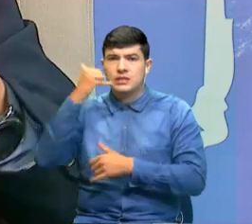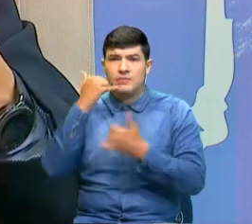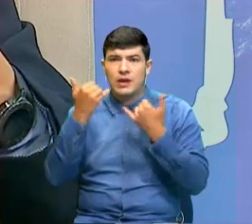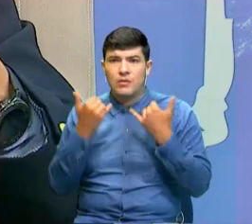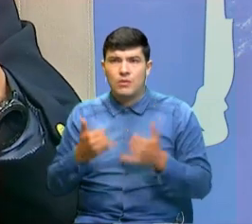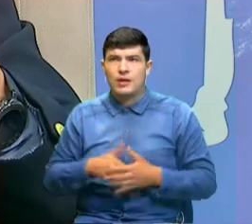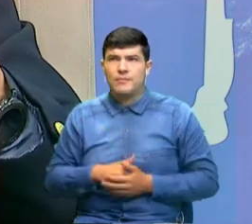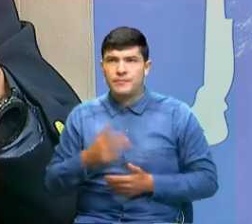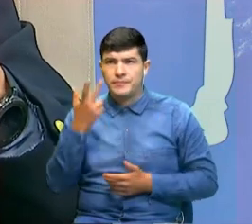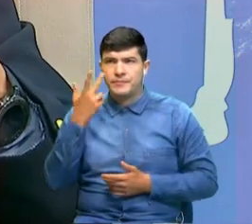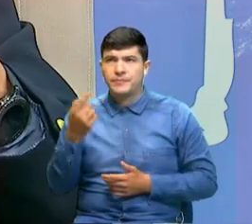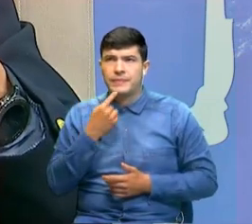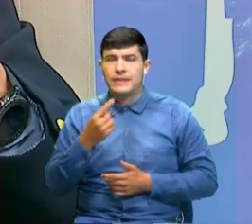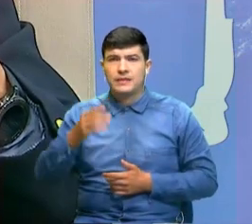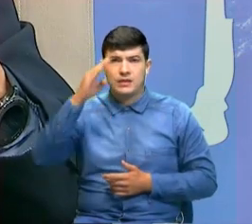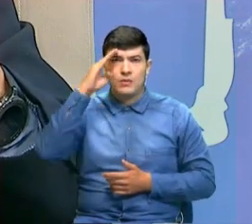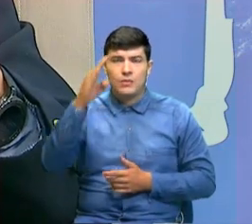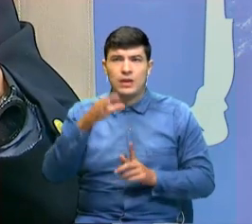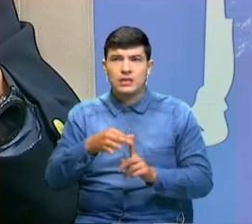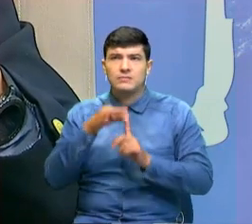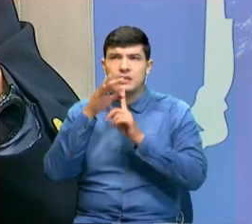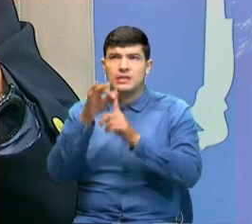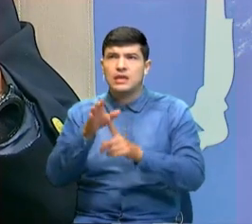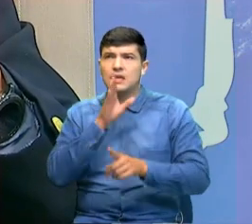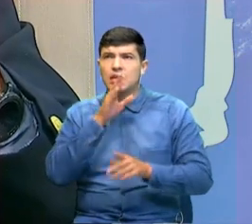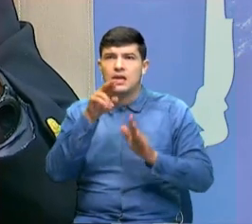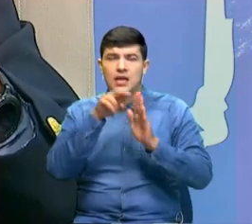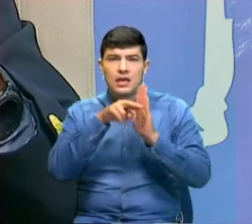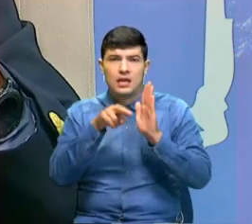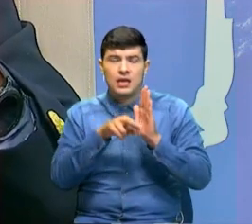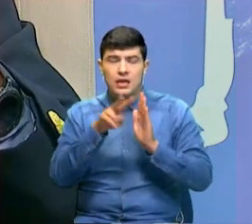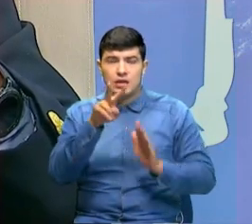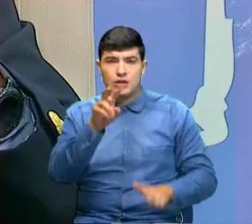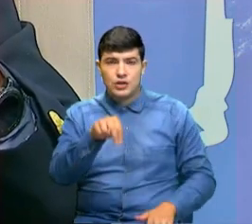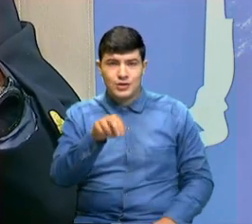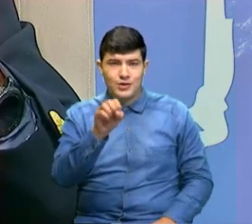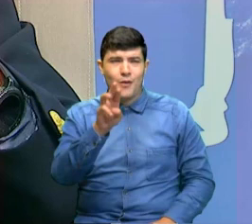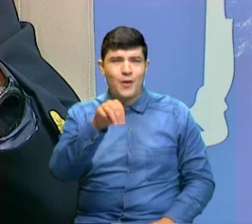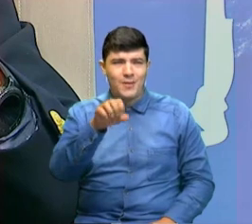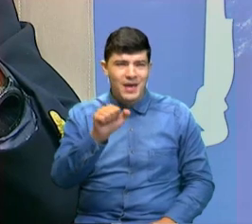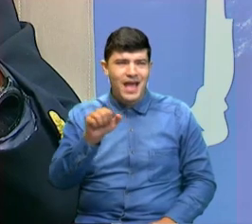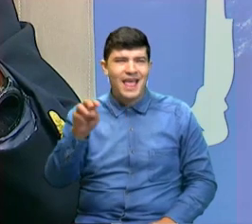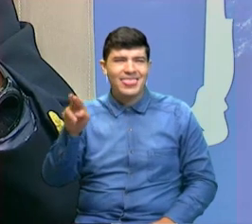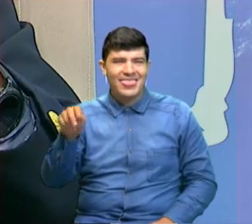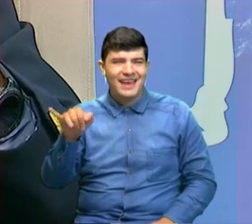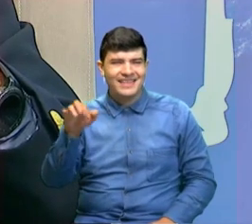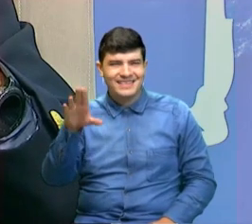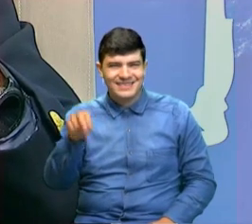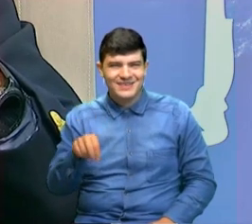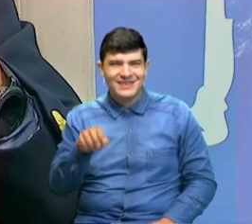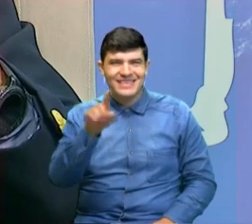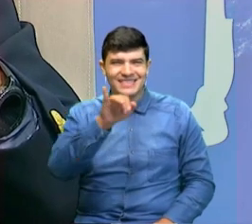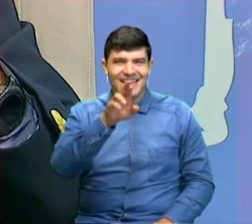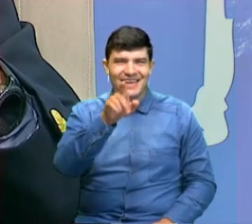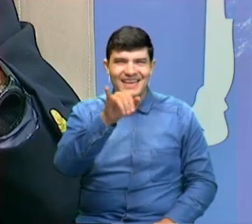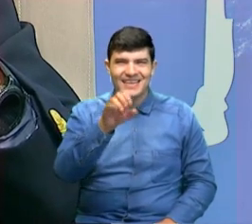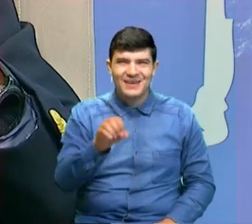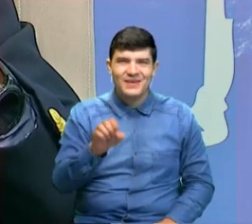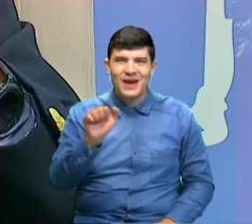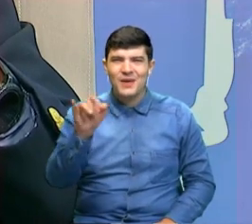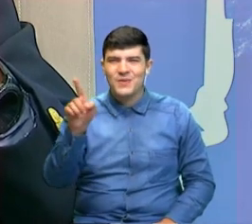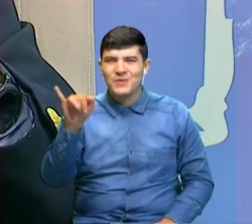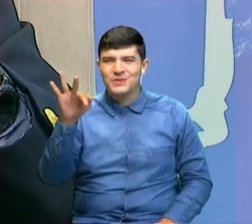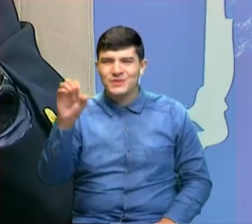con nosotros. Saludamos especialmente a Norma Mariño, a Carlos Parra, a Sergio Cadena, a